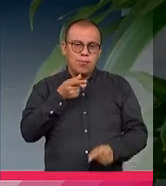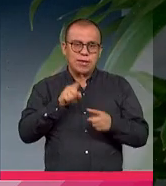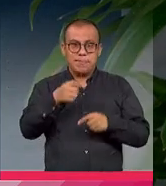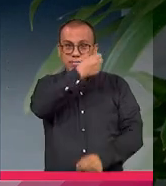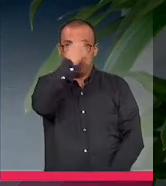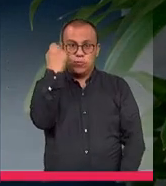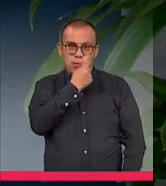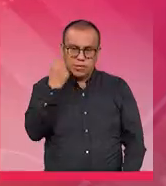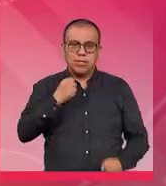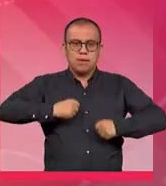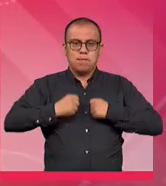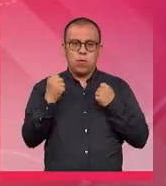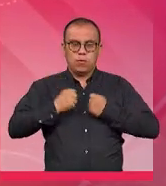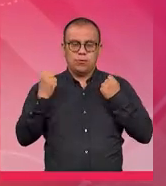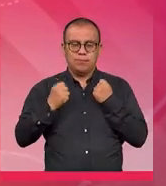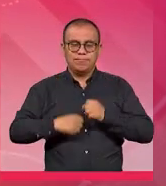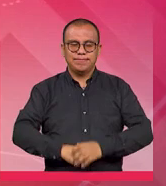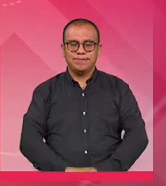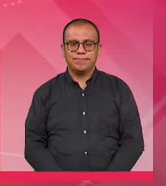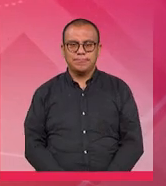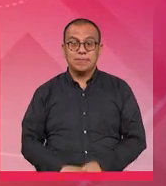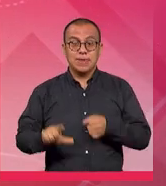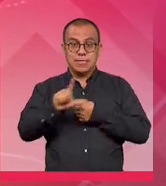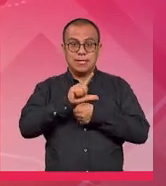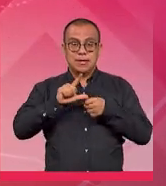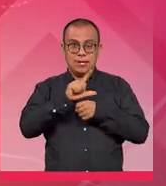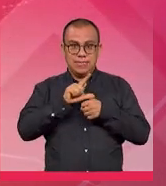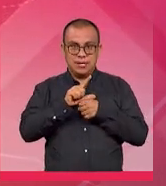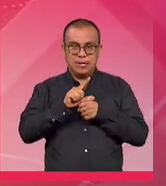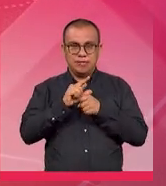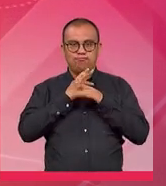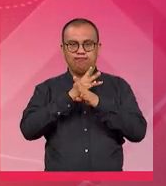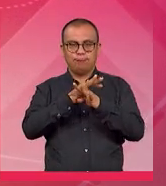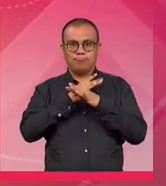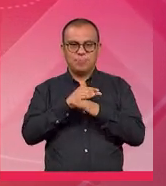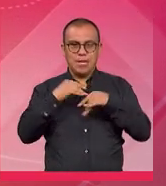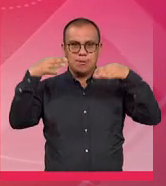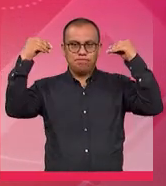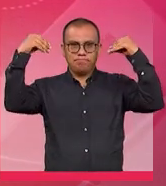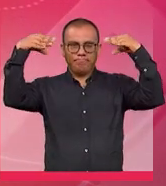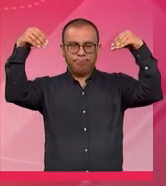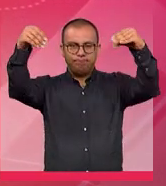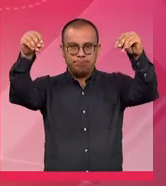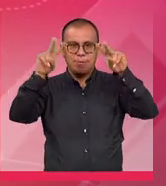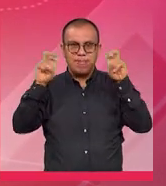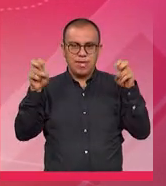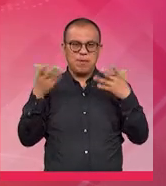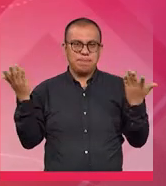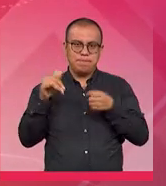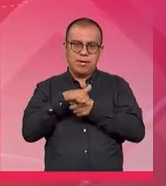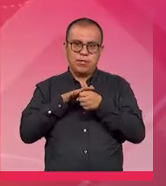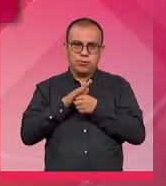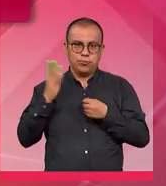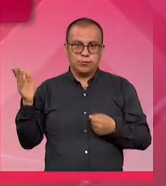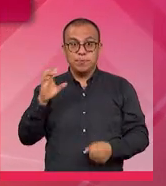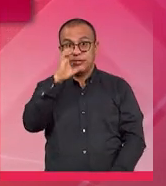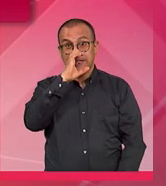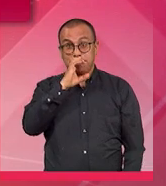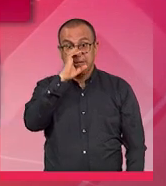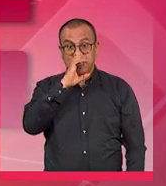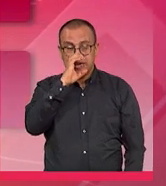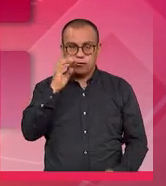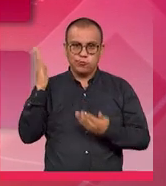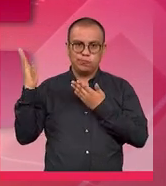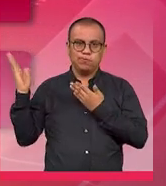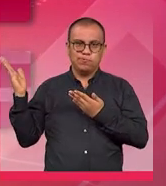Soacha. En la localidad de Barrios Unidos habrá un corte de energía en el barrio La Castellana. En Chapinero, en los